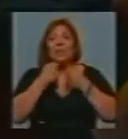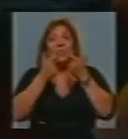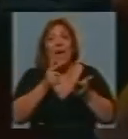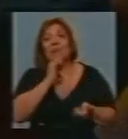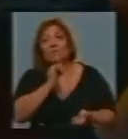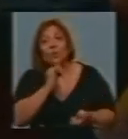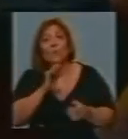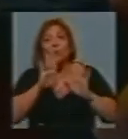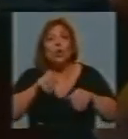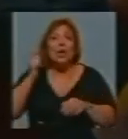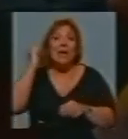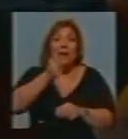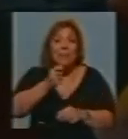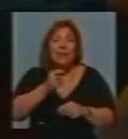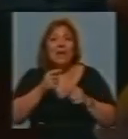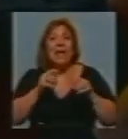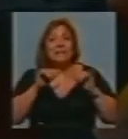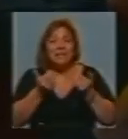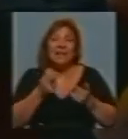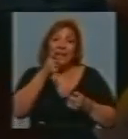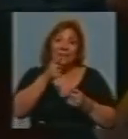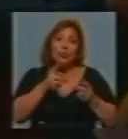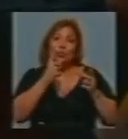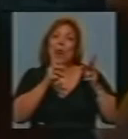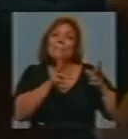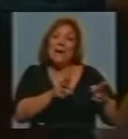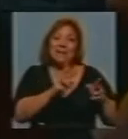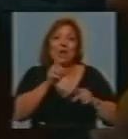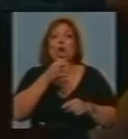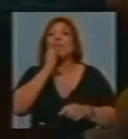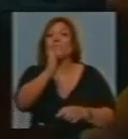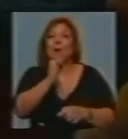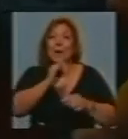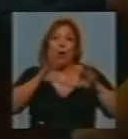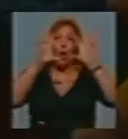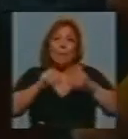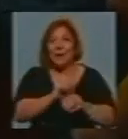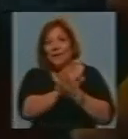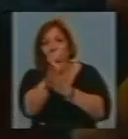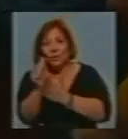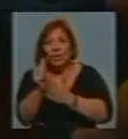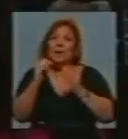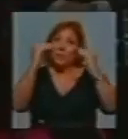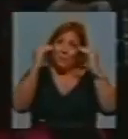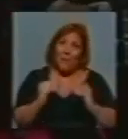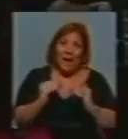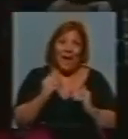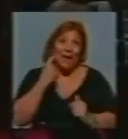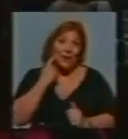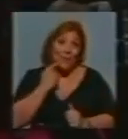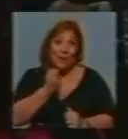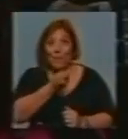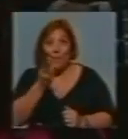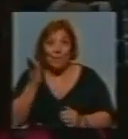que tiene que ver con las rapiñas consumadas. Esto es parcializar la información, es no dar la información completa y por lo tanto bajar los índices y los números. Desde Fundapro